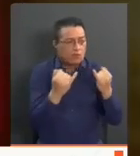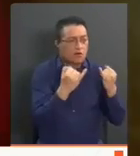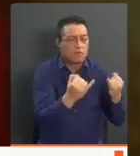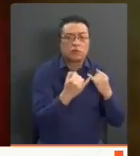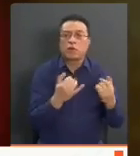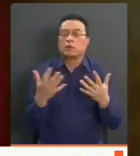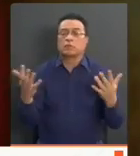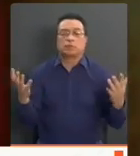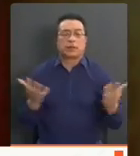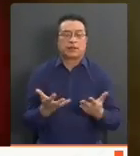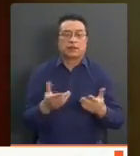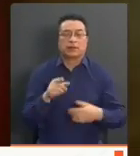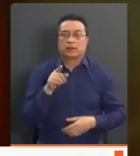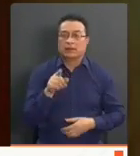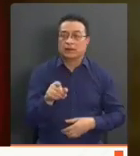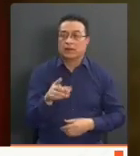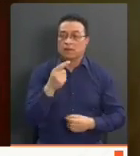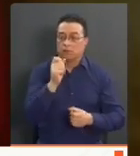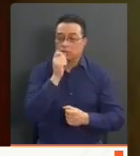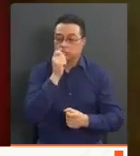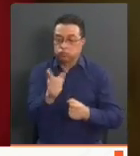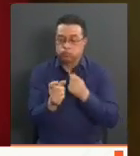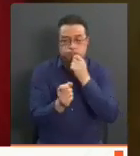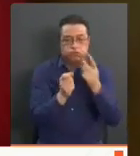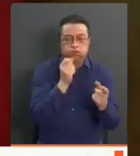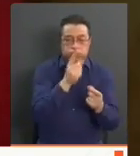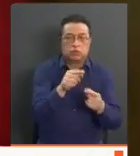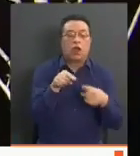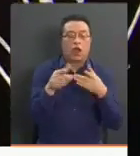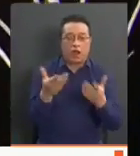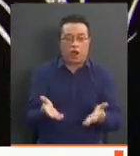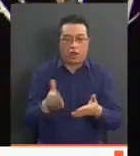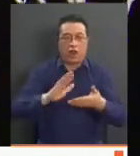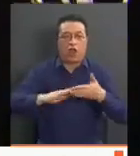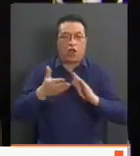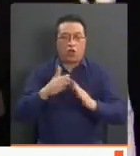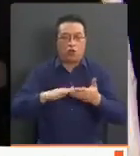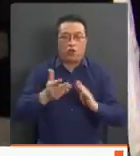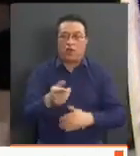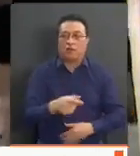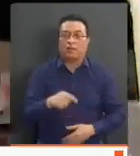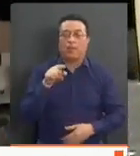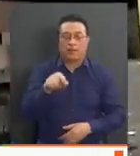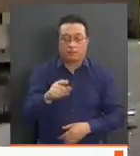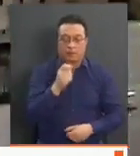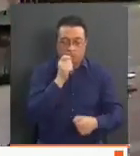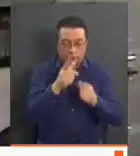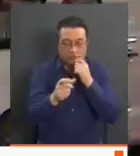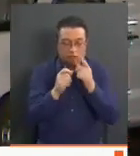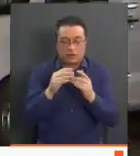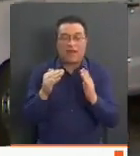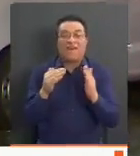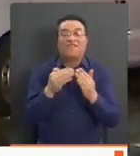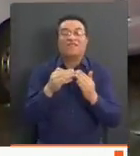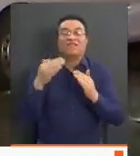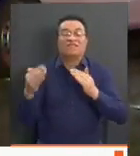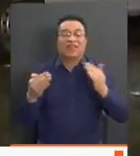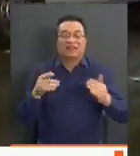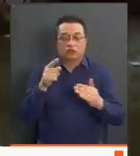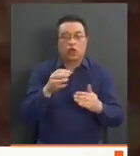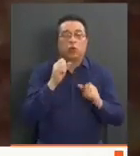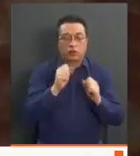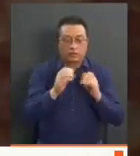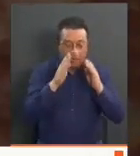las denuncias que nos reportan la comunidad. Denuncias que, dicen los vecinos, esperan sean atendidas